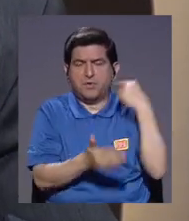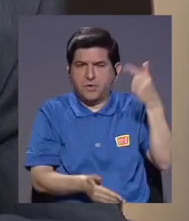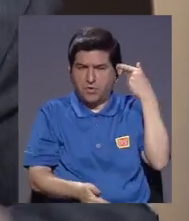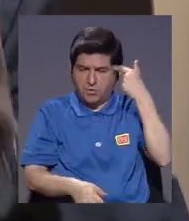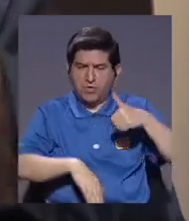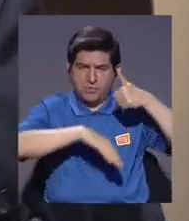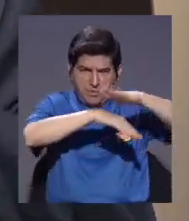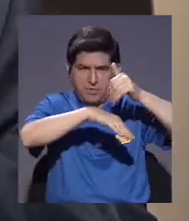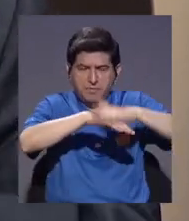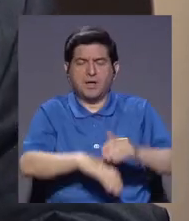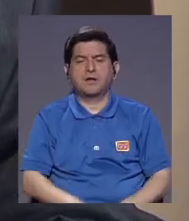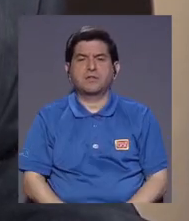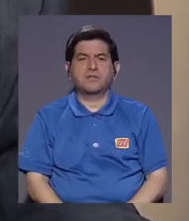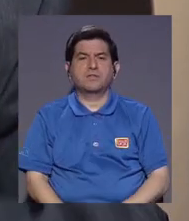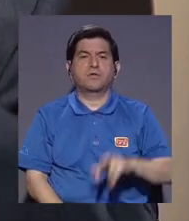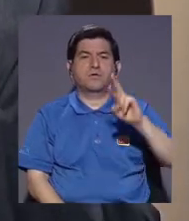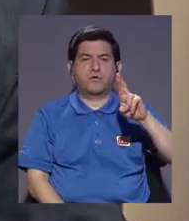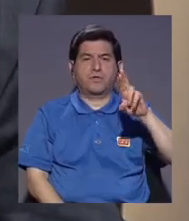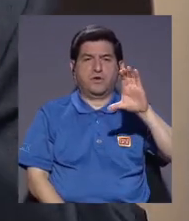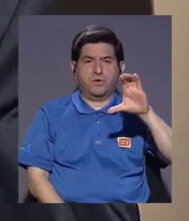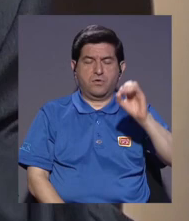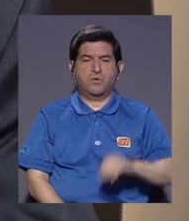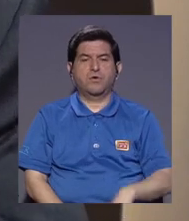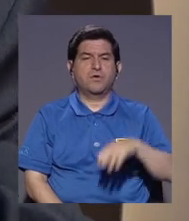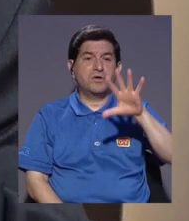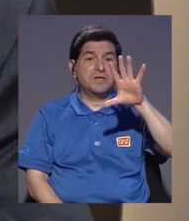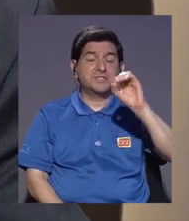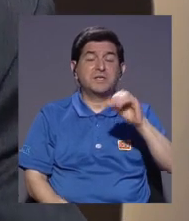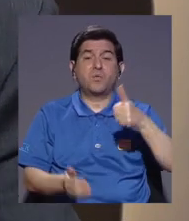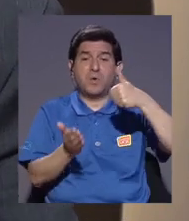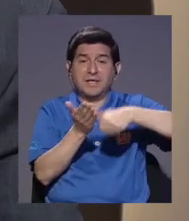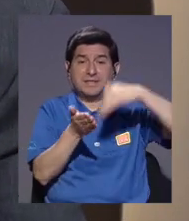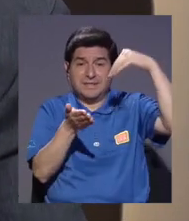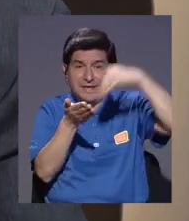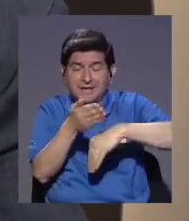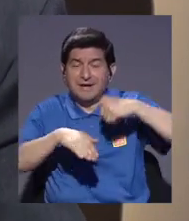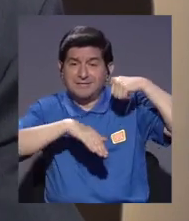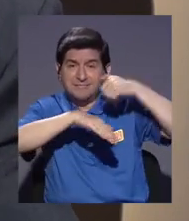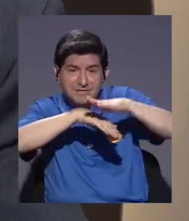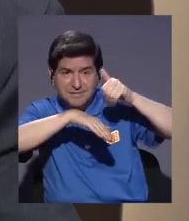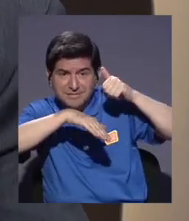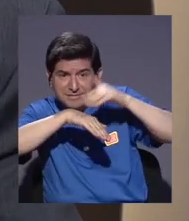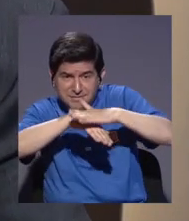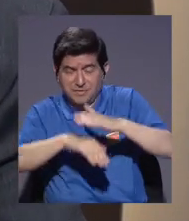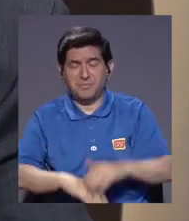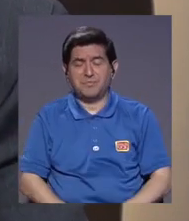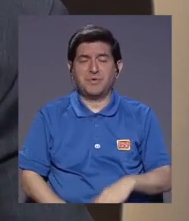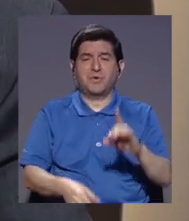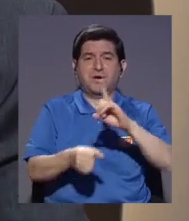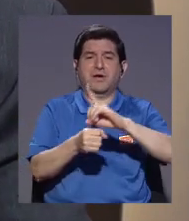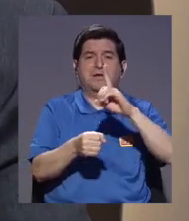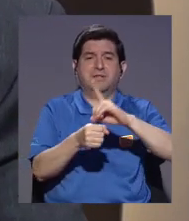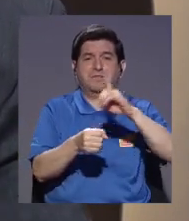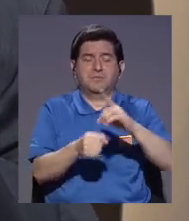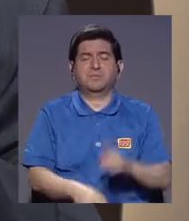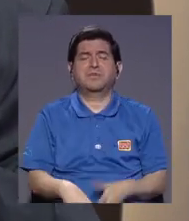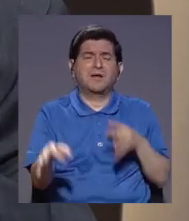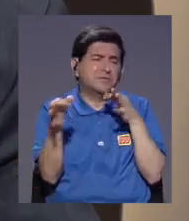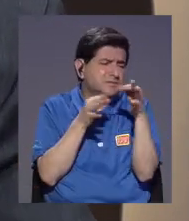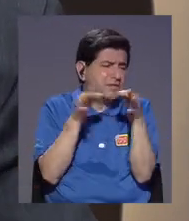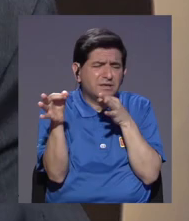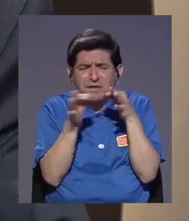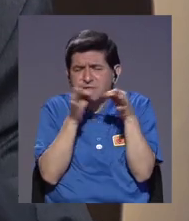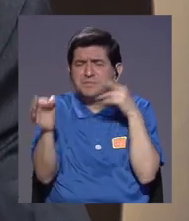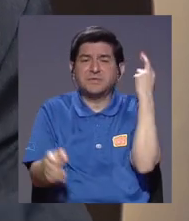que le había mandado que rodrigo demandó más de 50 cartas más de 50 cartas de los diputados